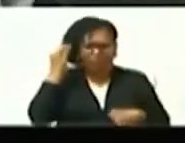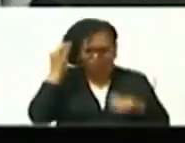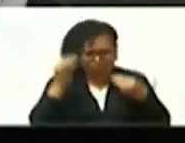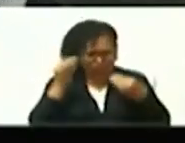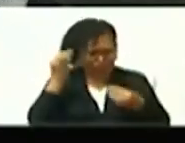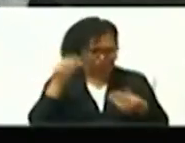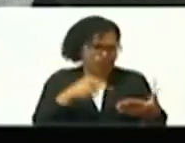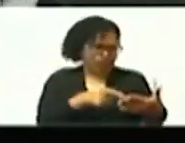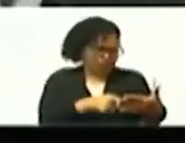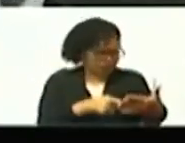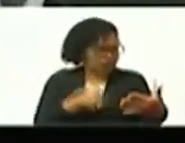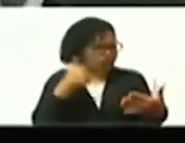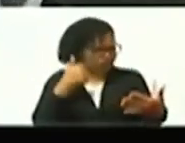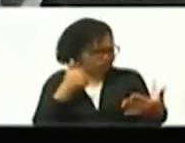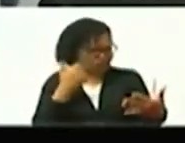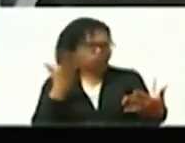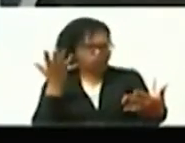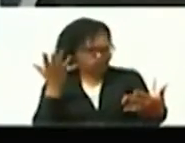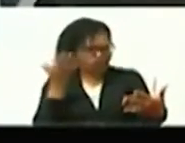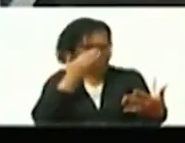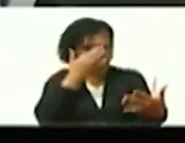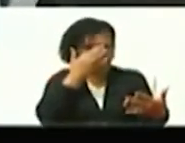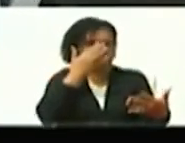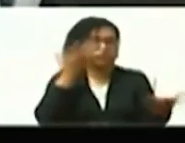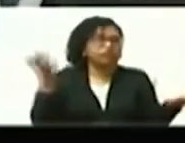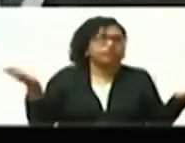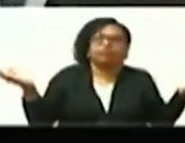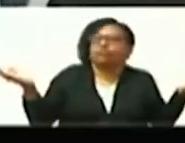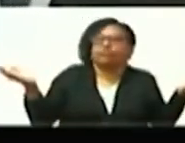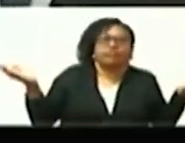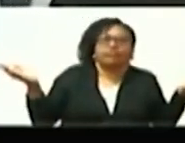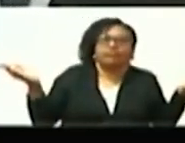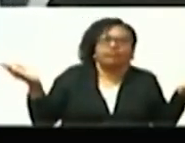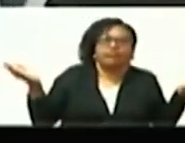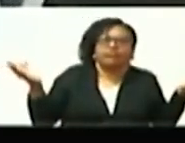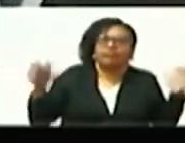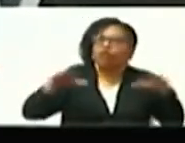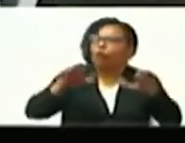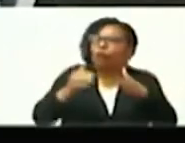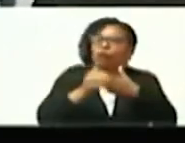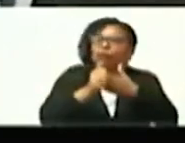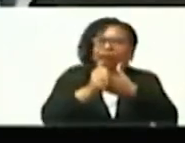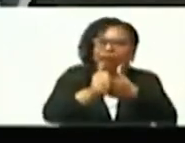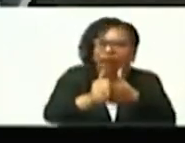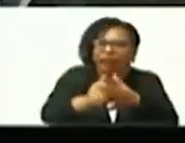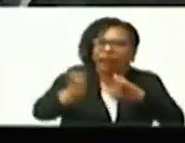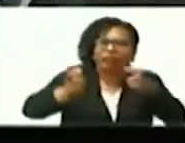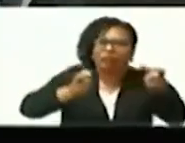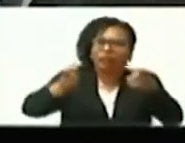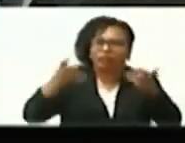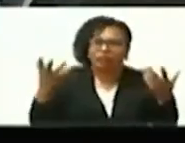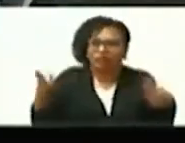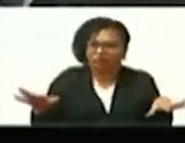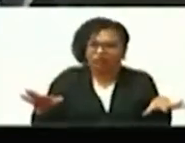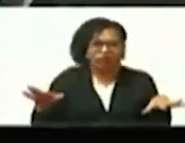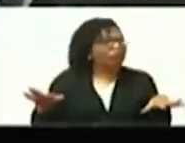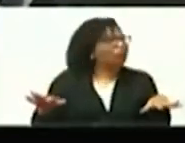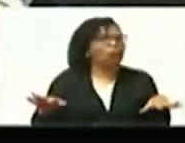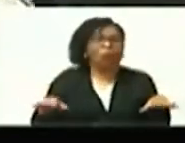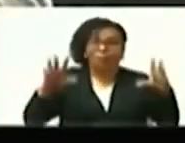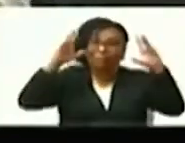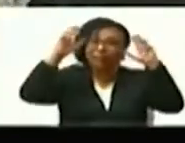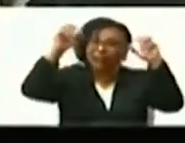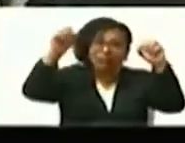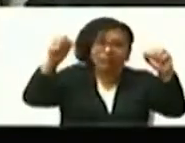antes. Y la crítica no es a el bufete directivo, no es a nuestro presidente, que yo sé que está cumpliendo con los reglamentos, es